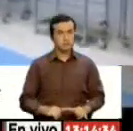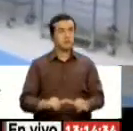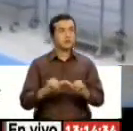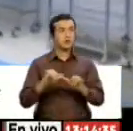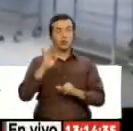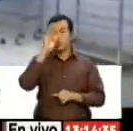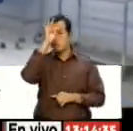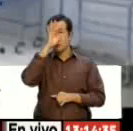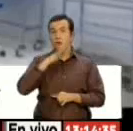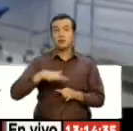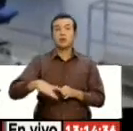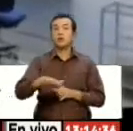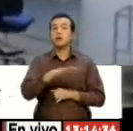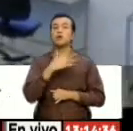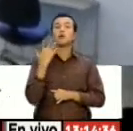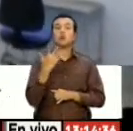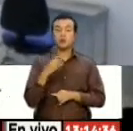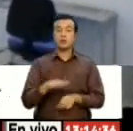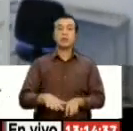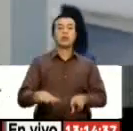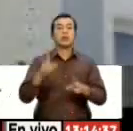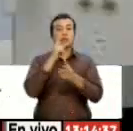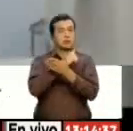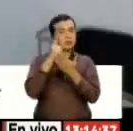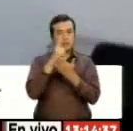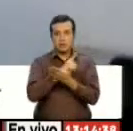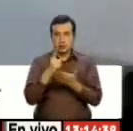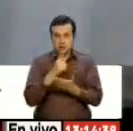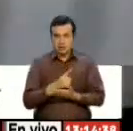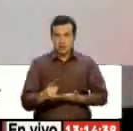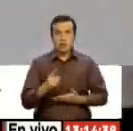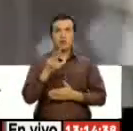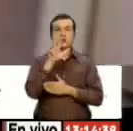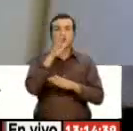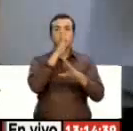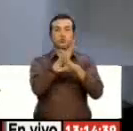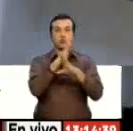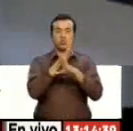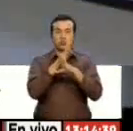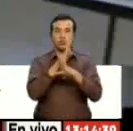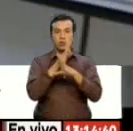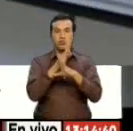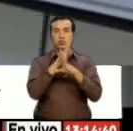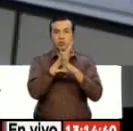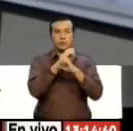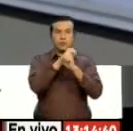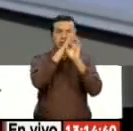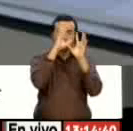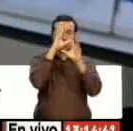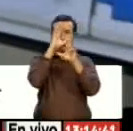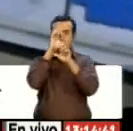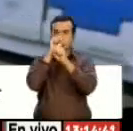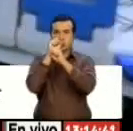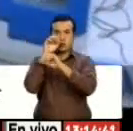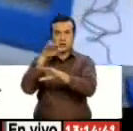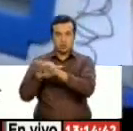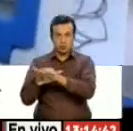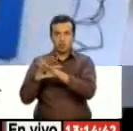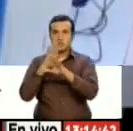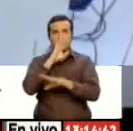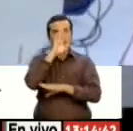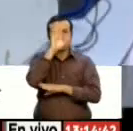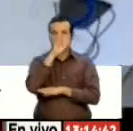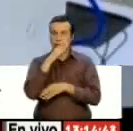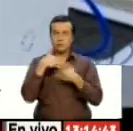este hospital va a atender los 7 días de la semana en 3 turnos de consulta, es decir, cumpliendo las 24 horas del